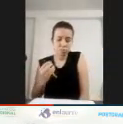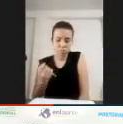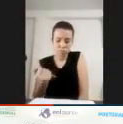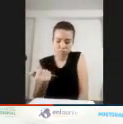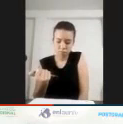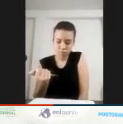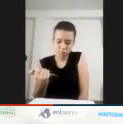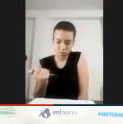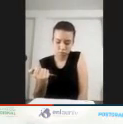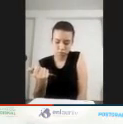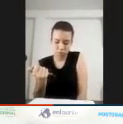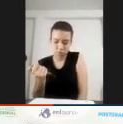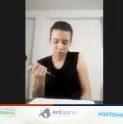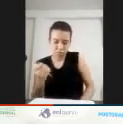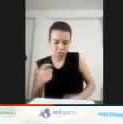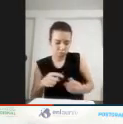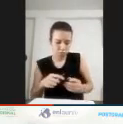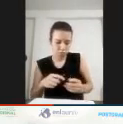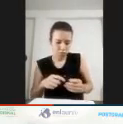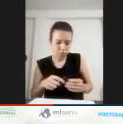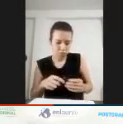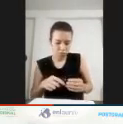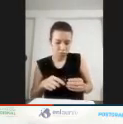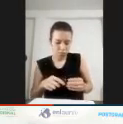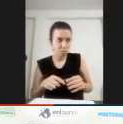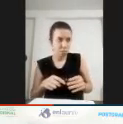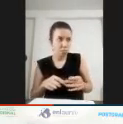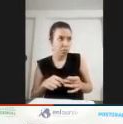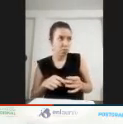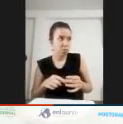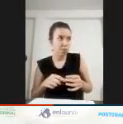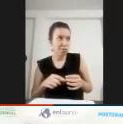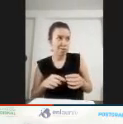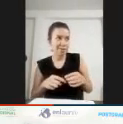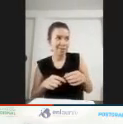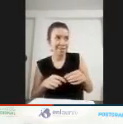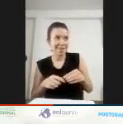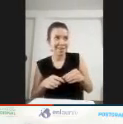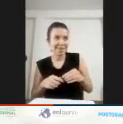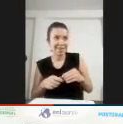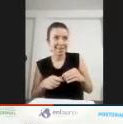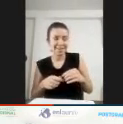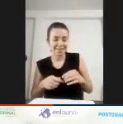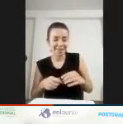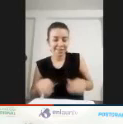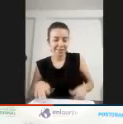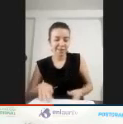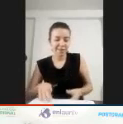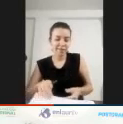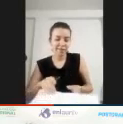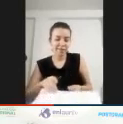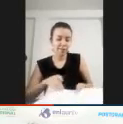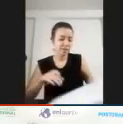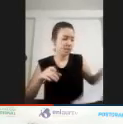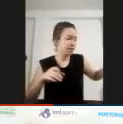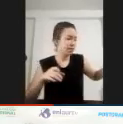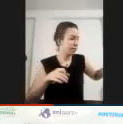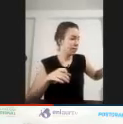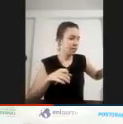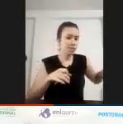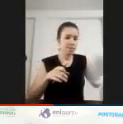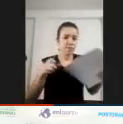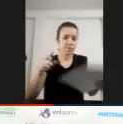aplicar también la equidad, que las Perfecto. Cosas sean de parte y parte, ¿no? Fíjate, entonces, tú dices algo de gran importancia,